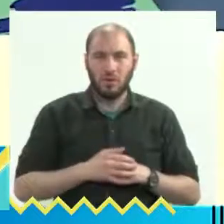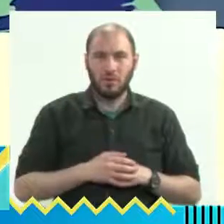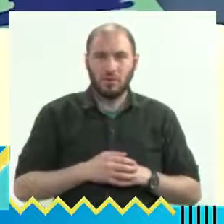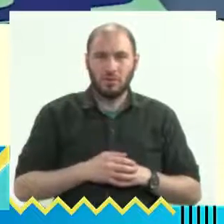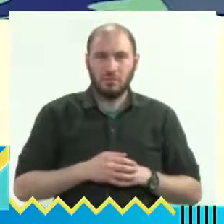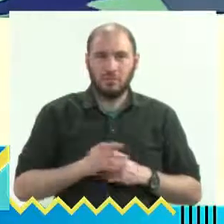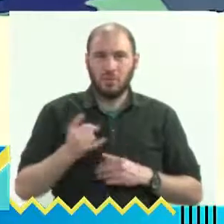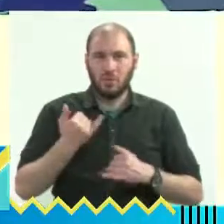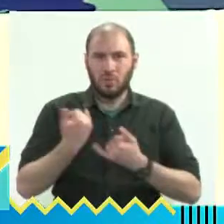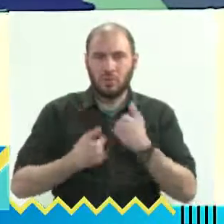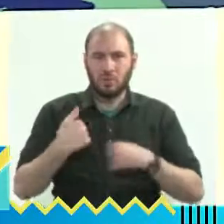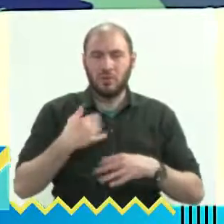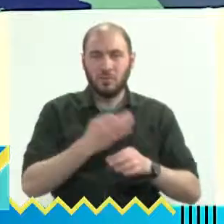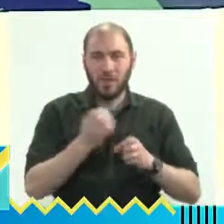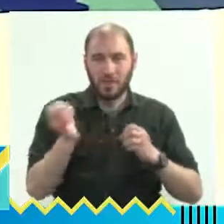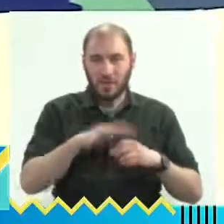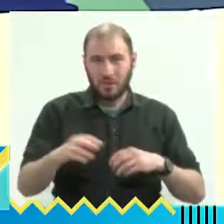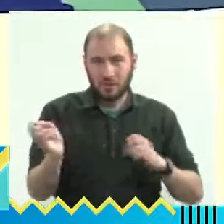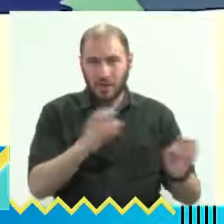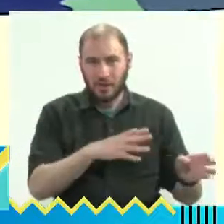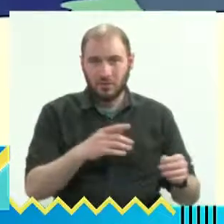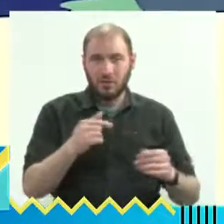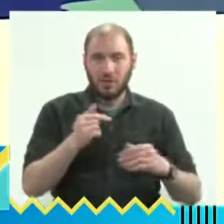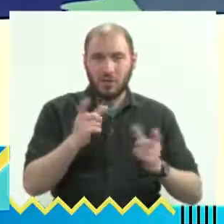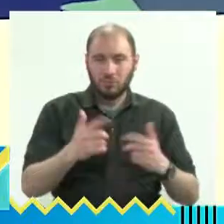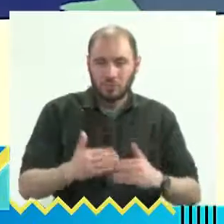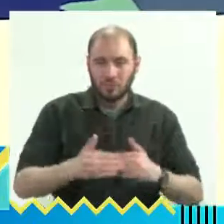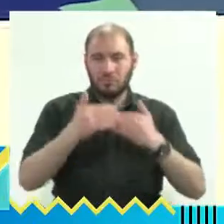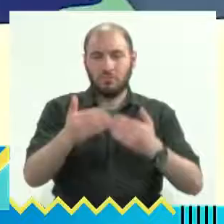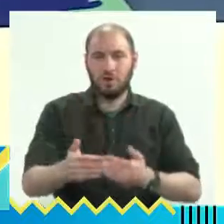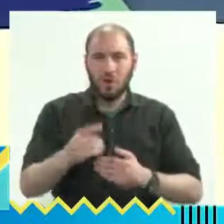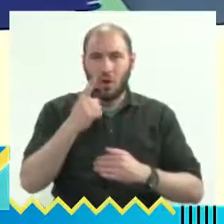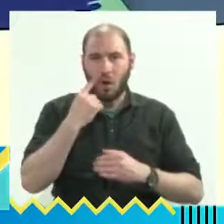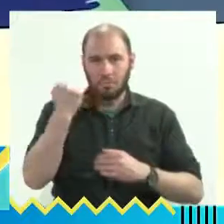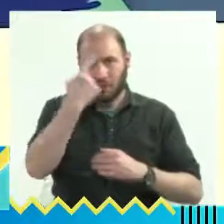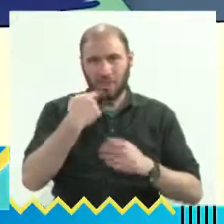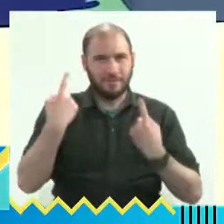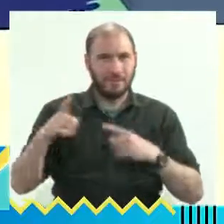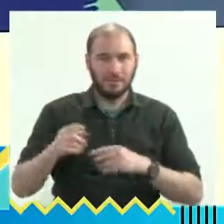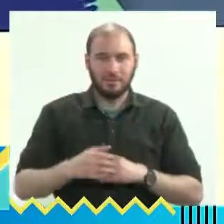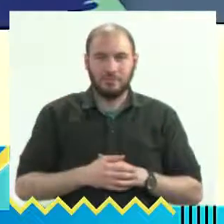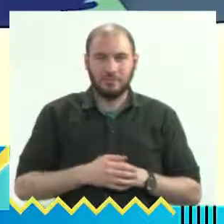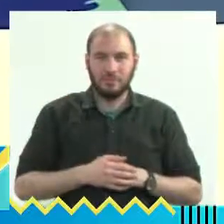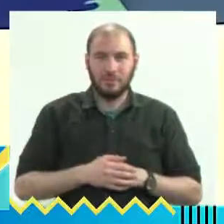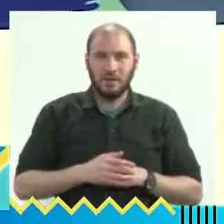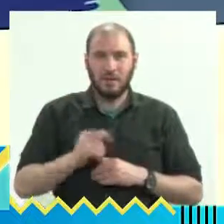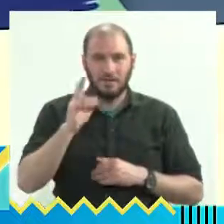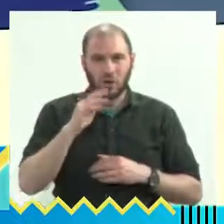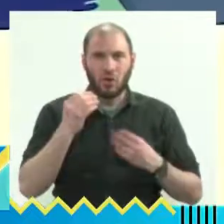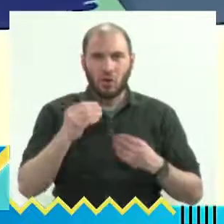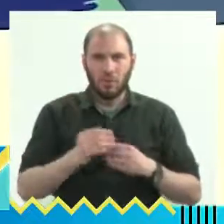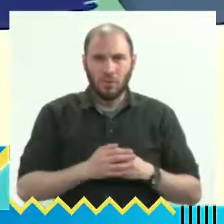vos decís, tengo que dejar a los chicos en la escuela. Entonces hemos corrido la comisión y los hombres ya ponen una cara diferente. Entonces vos ahí ves cómo